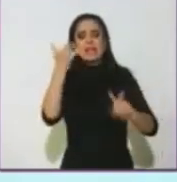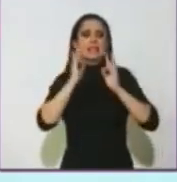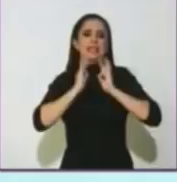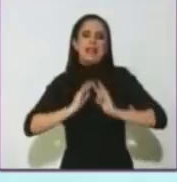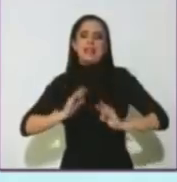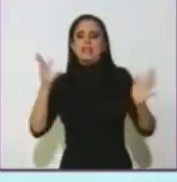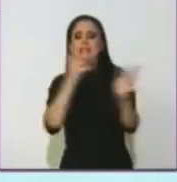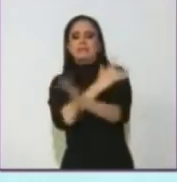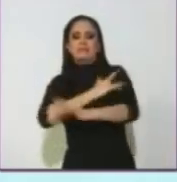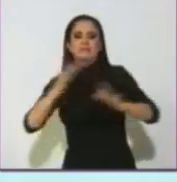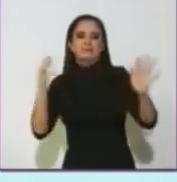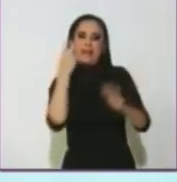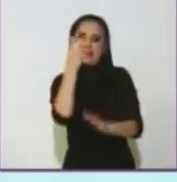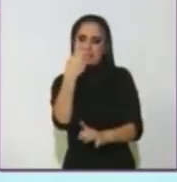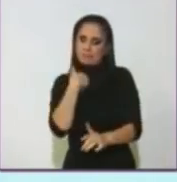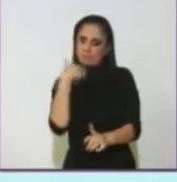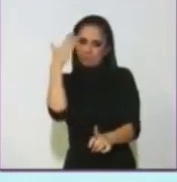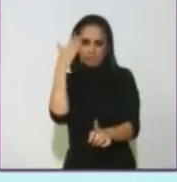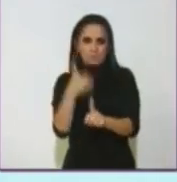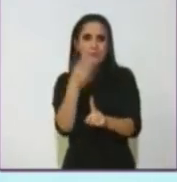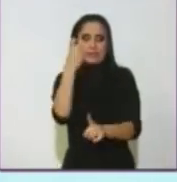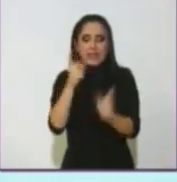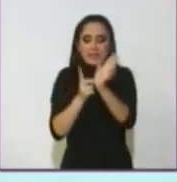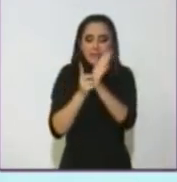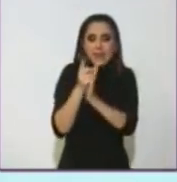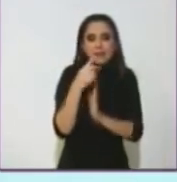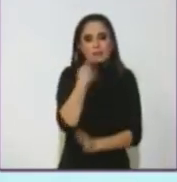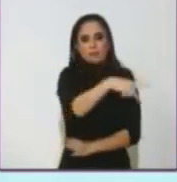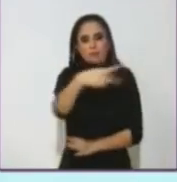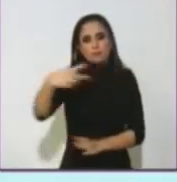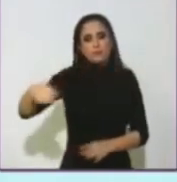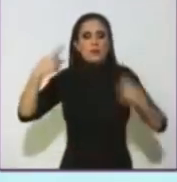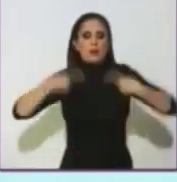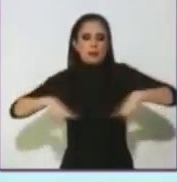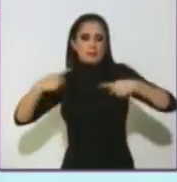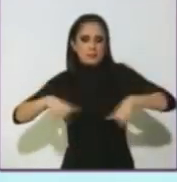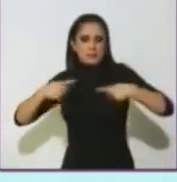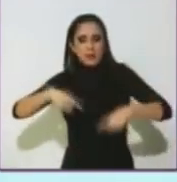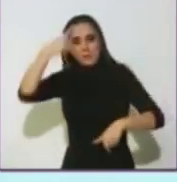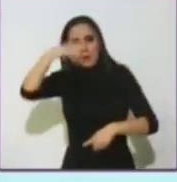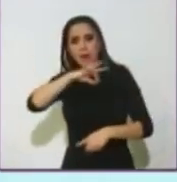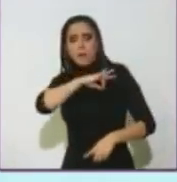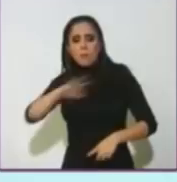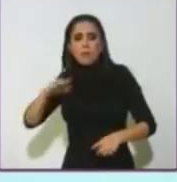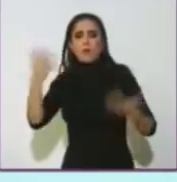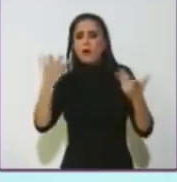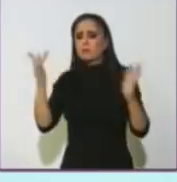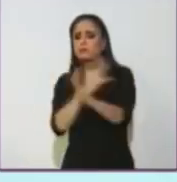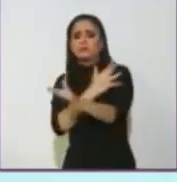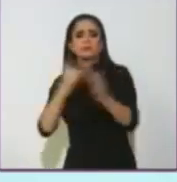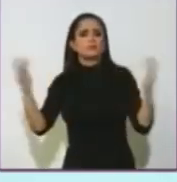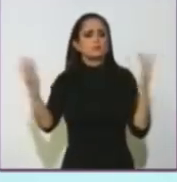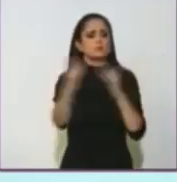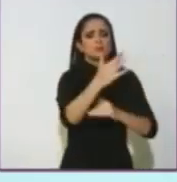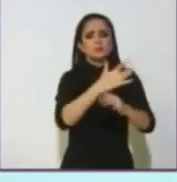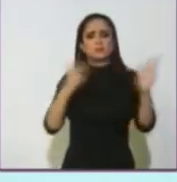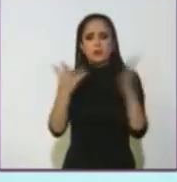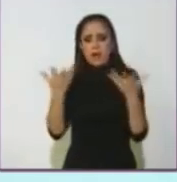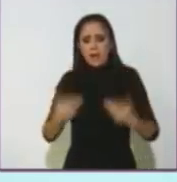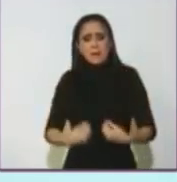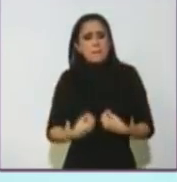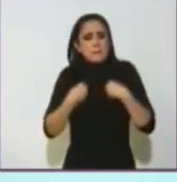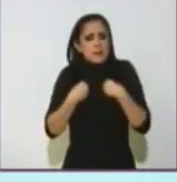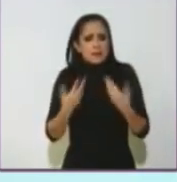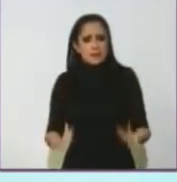ese es el primer derecho y lo primero que tenemos que tener los ciudadanos para poder desarrollarnos en el resto de los ámbitos de nuestras vidas